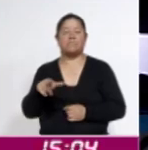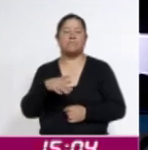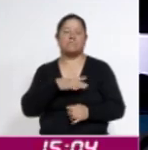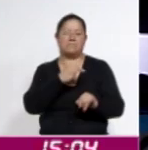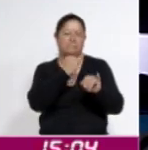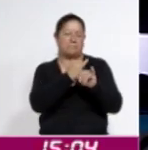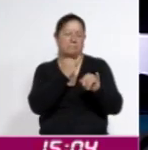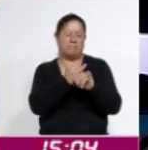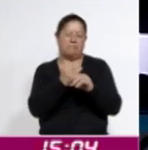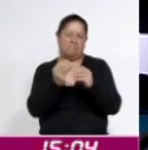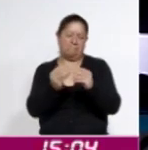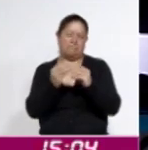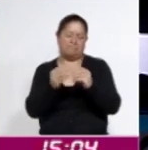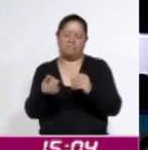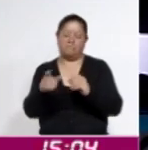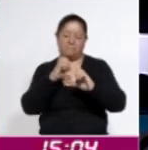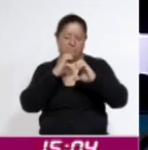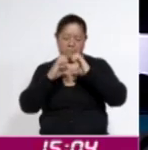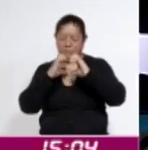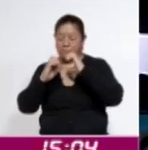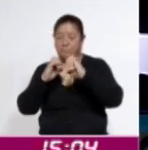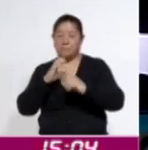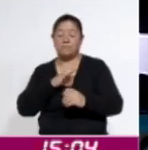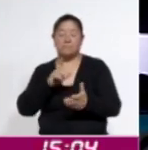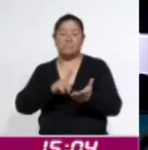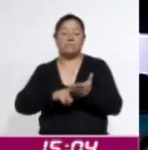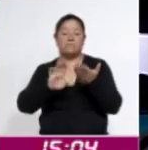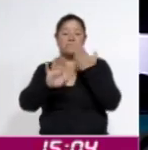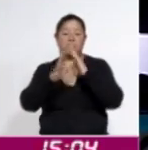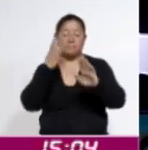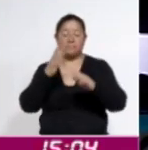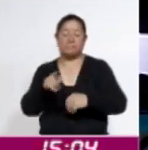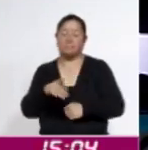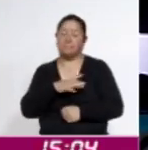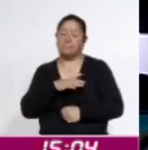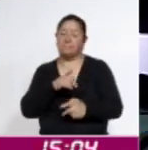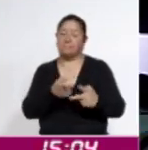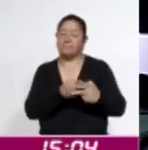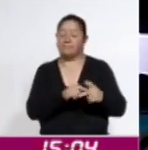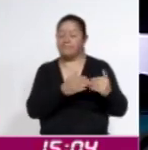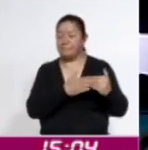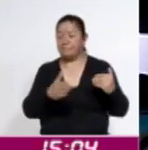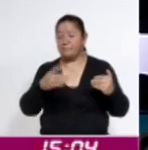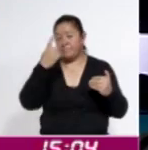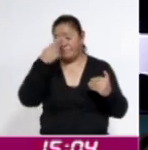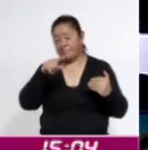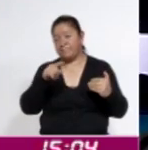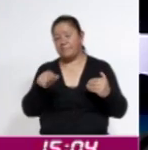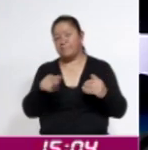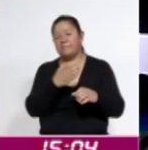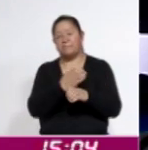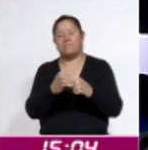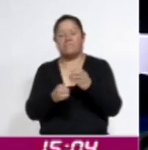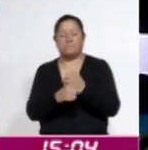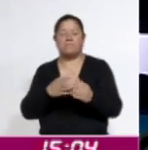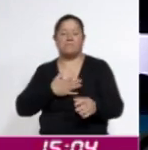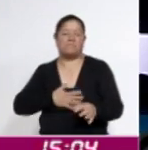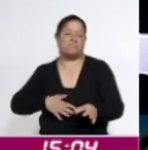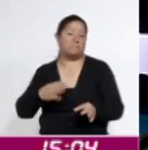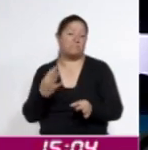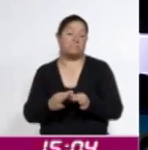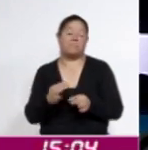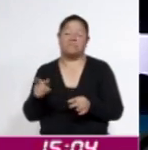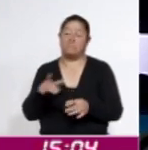red infinita de comunicación que existe en el mundo y que ha dado puerta para un sinfín de cosas, entre ellos pues los fraudes